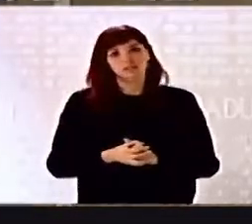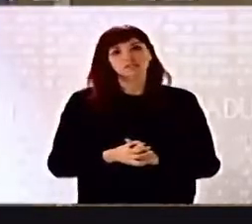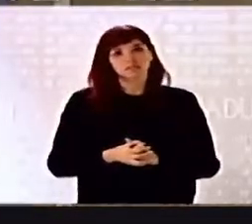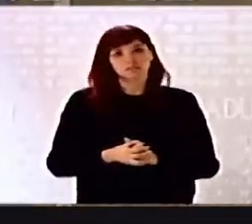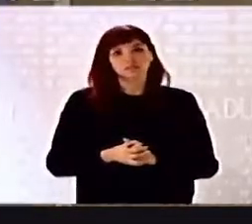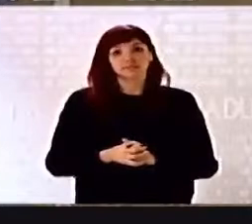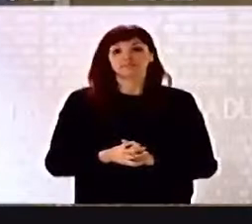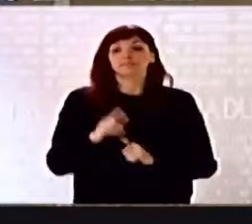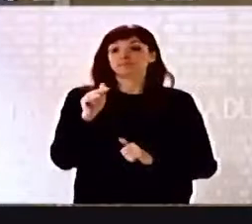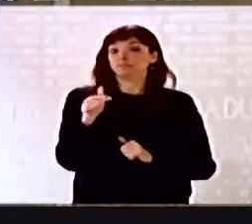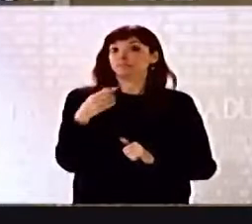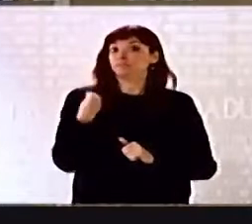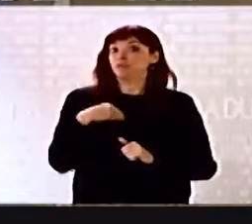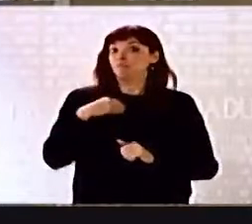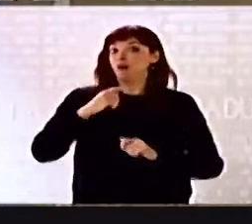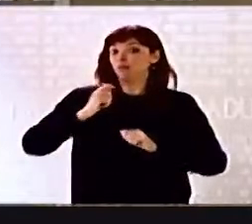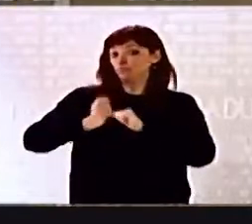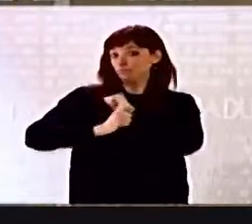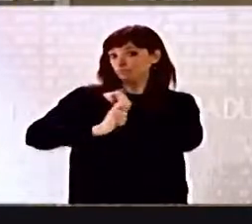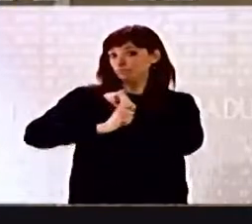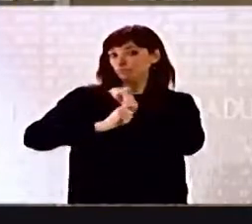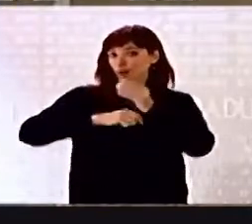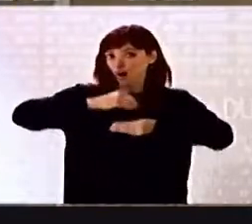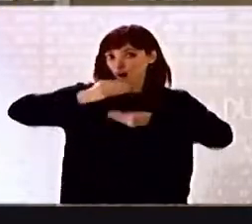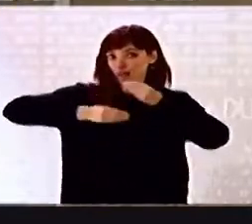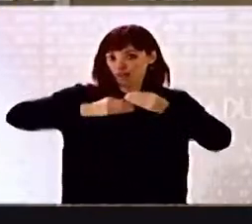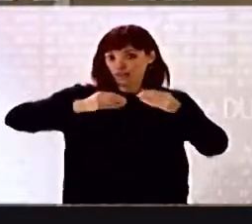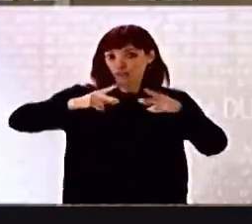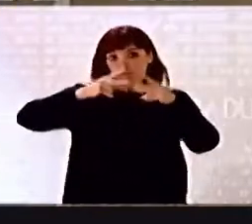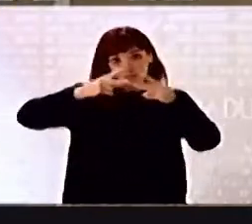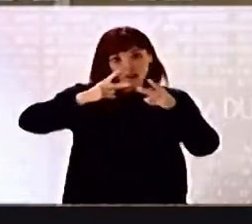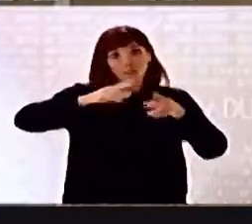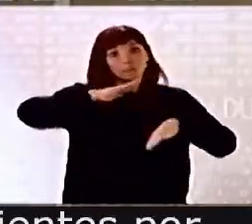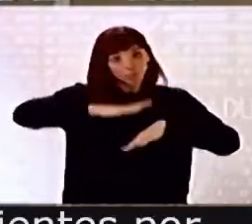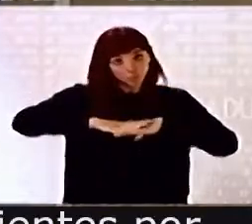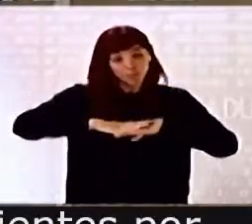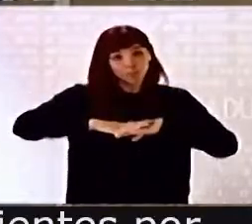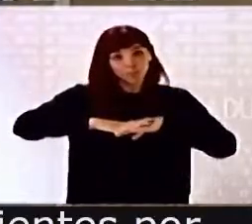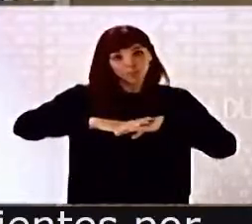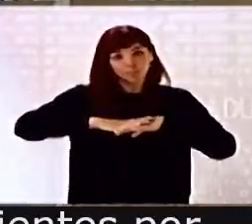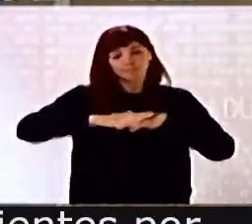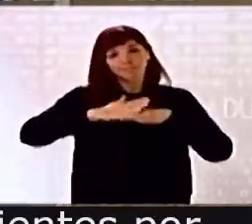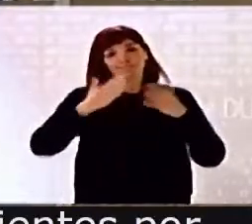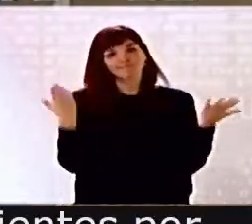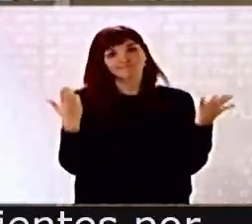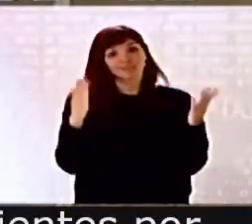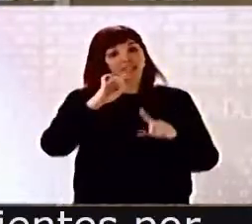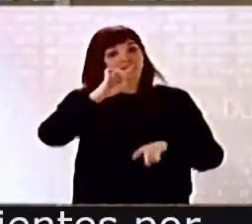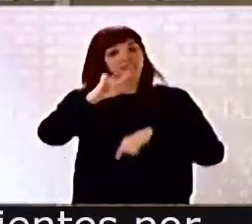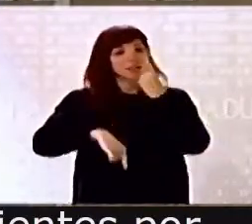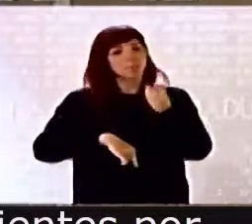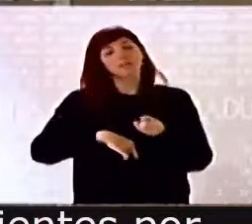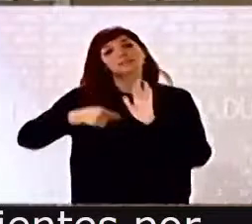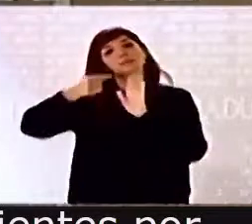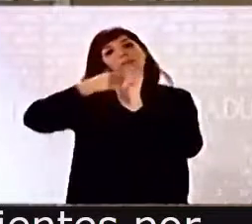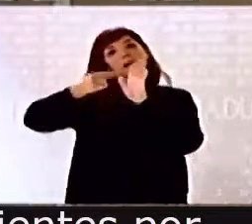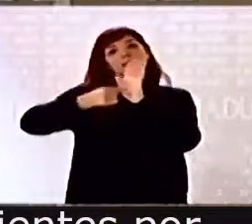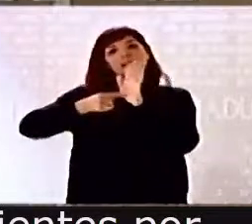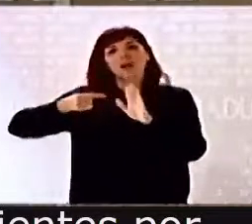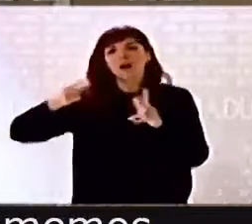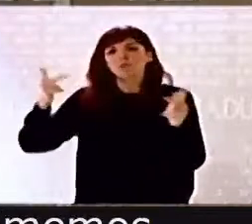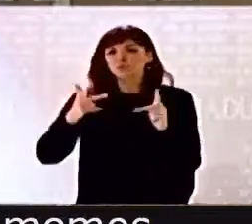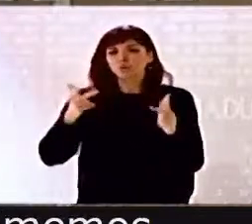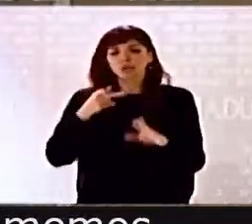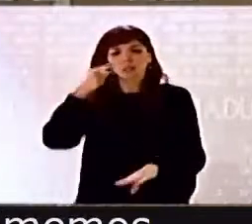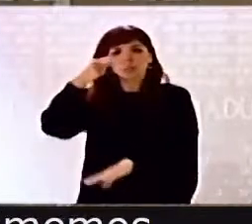Con estos ingredientes, por parte de la sociedad, no será necesario que tomemos medidas